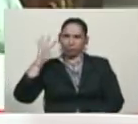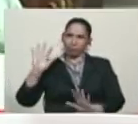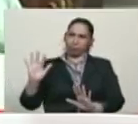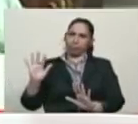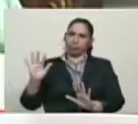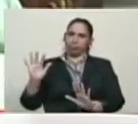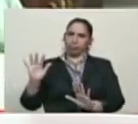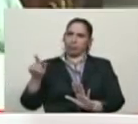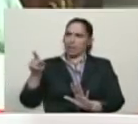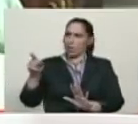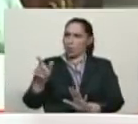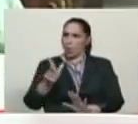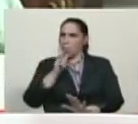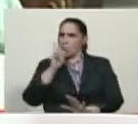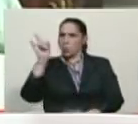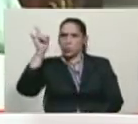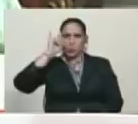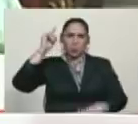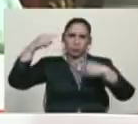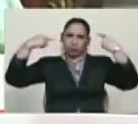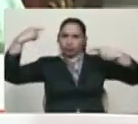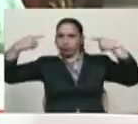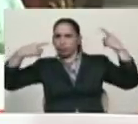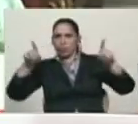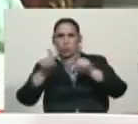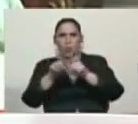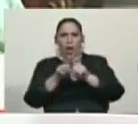algo endemoniado una locura